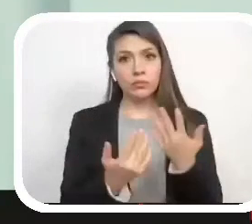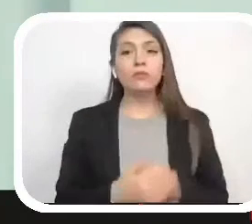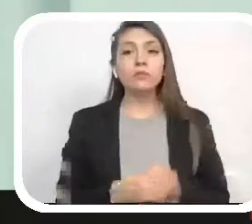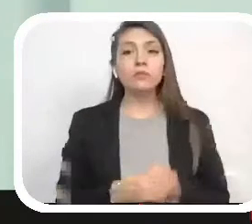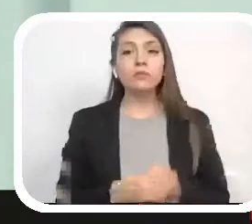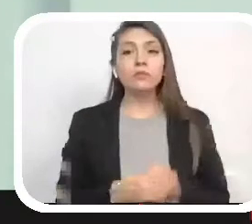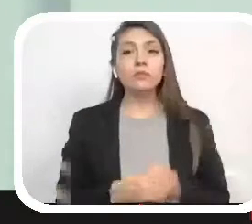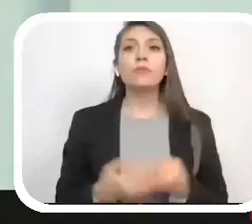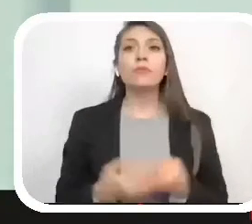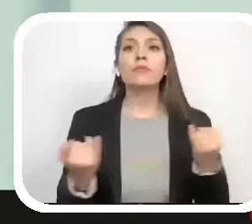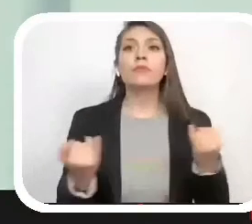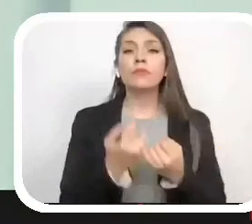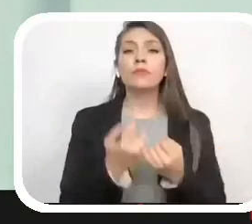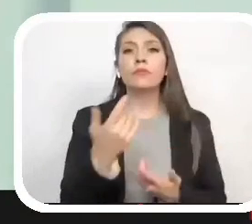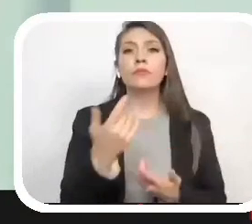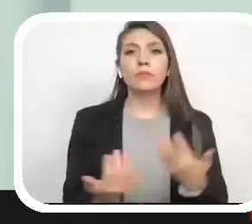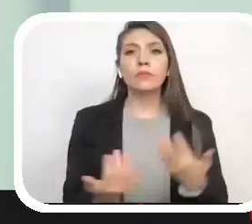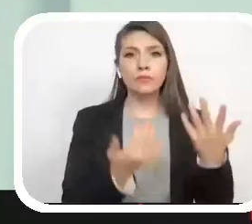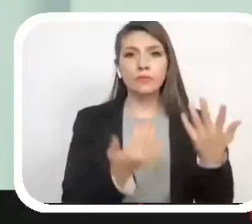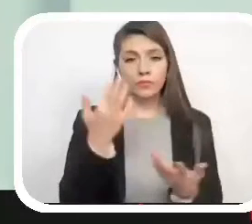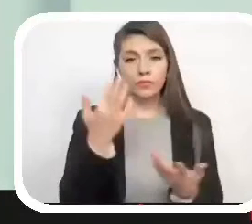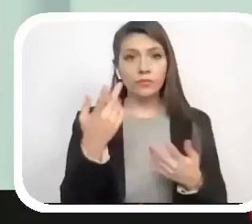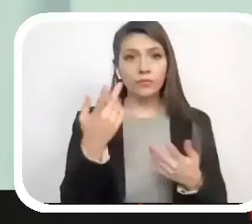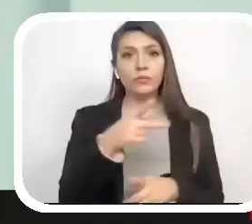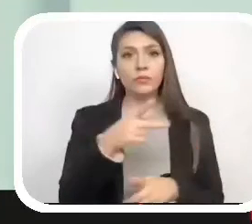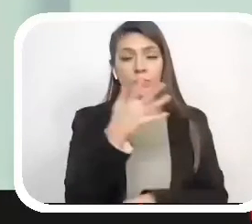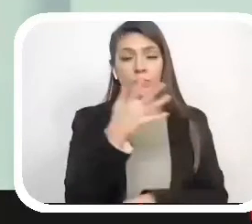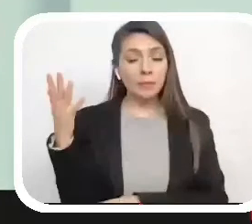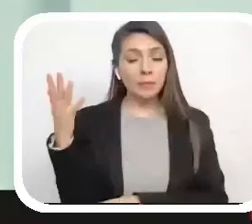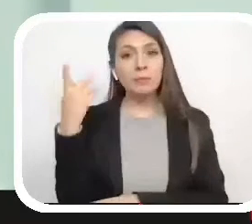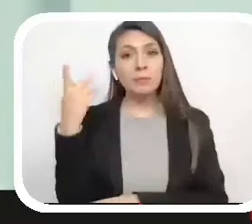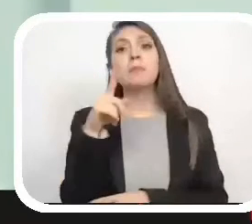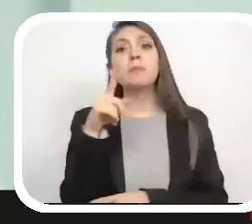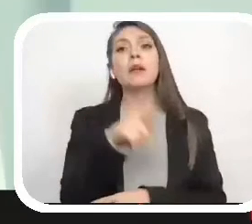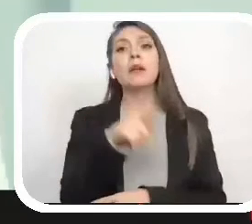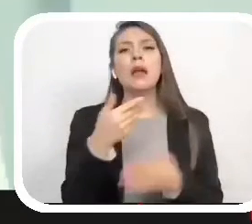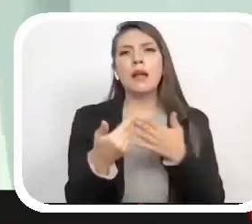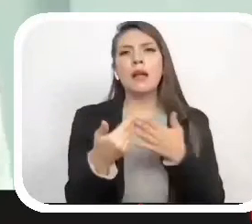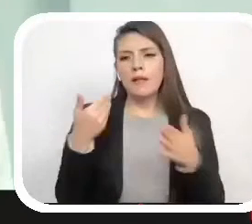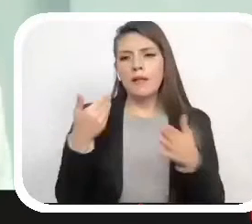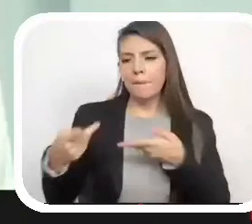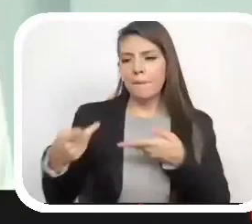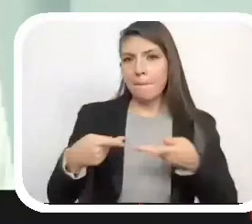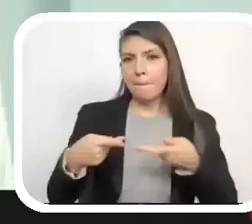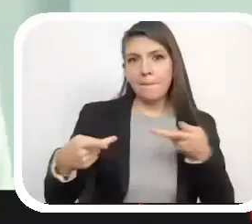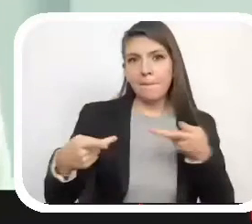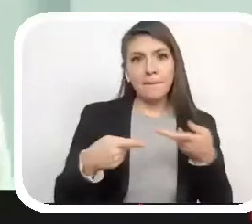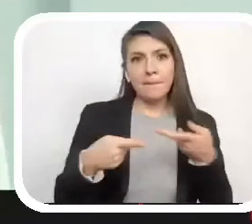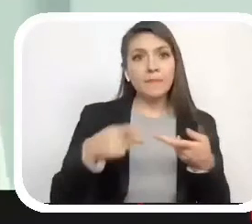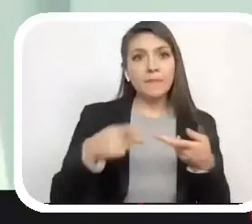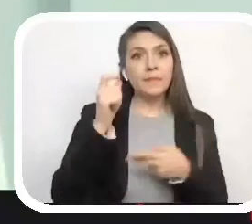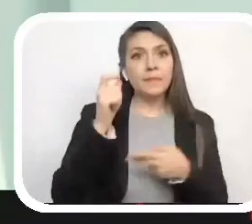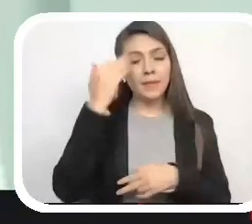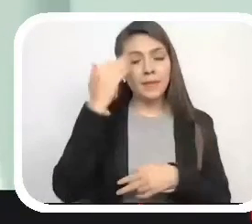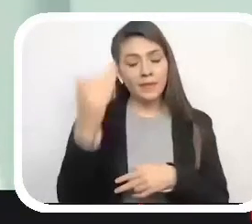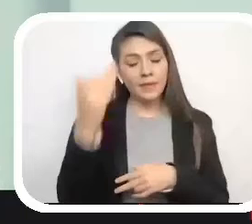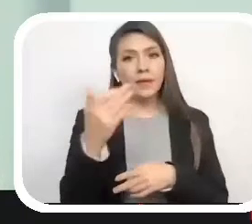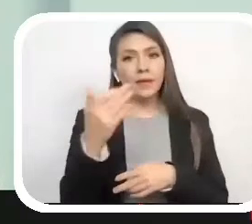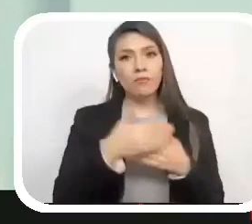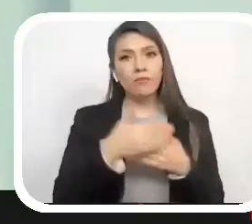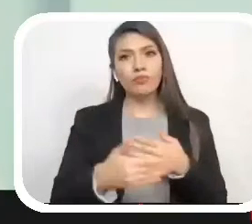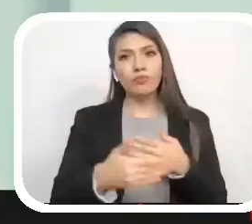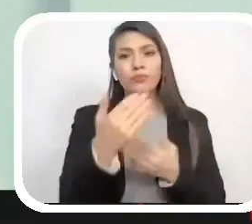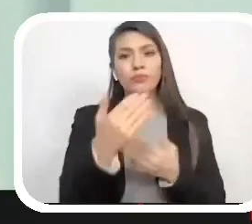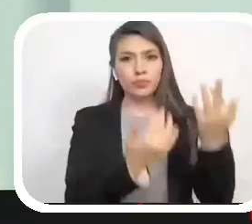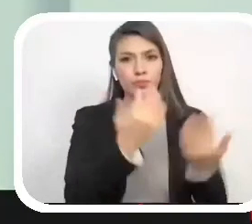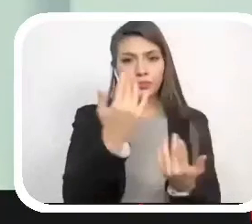quemas agrícolas, con la finalidad de prevenir y hacer frente a la próxima temporada de incendios. Como es